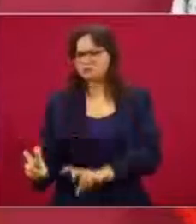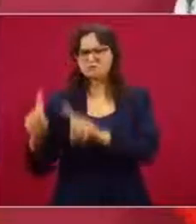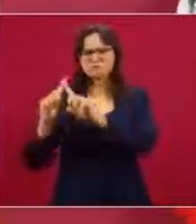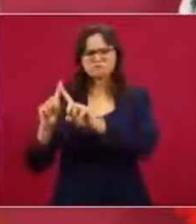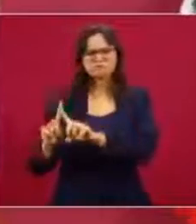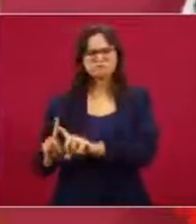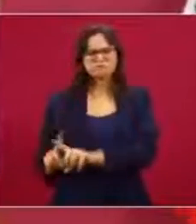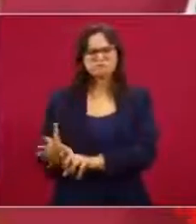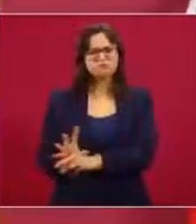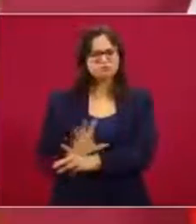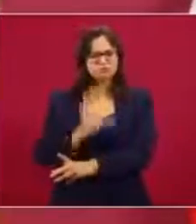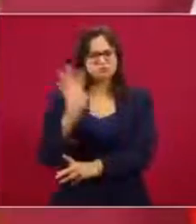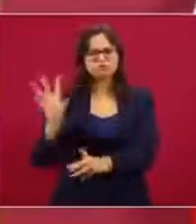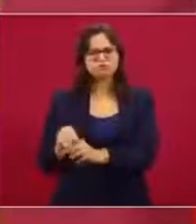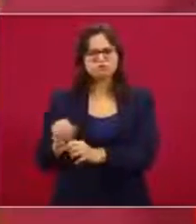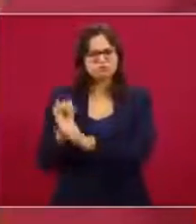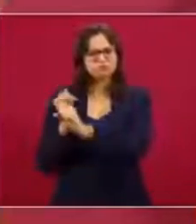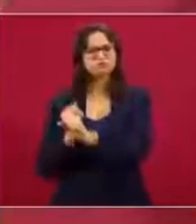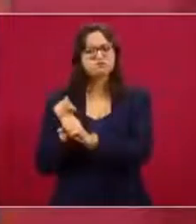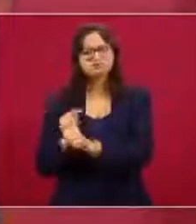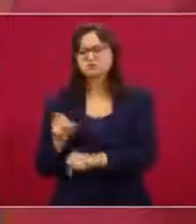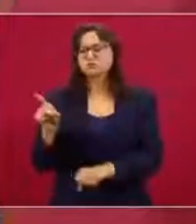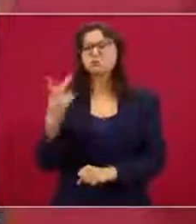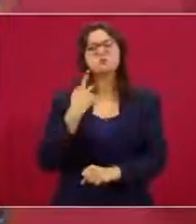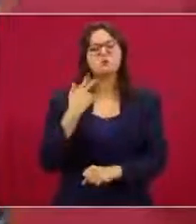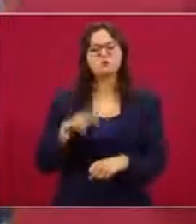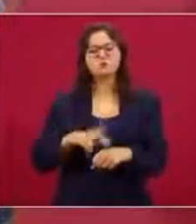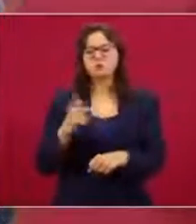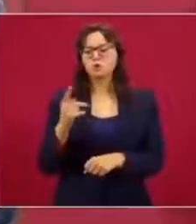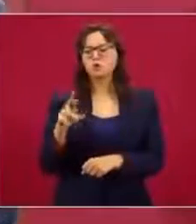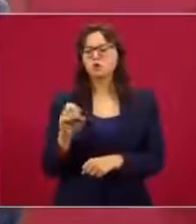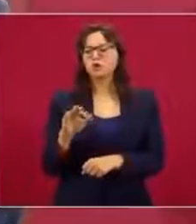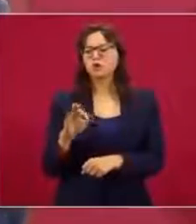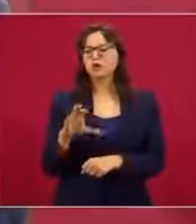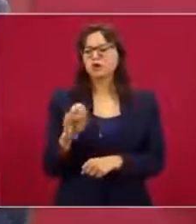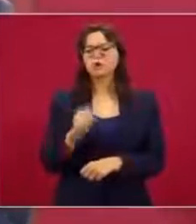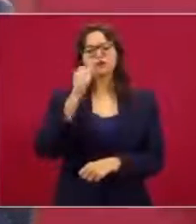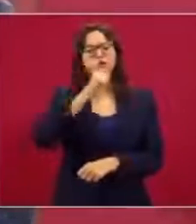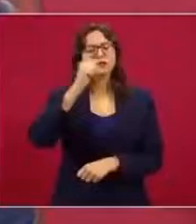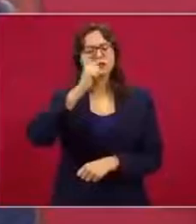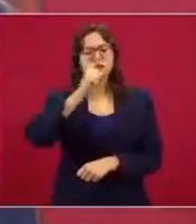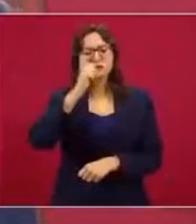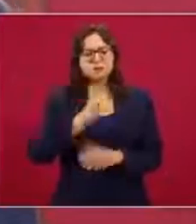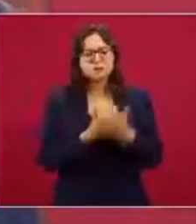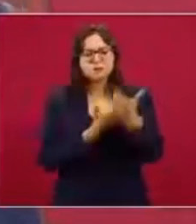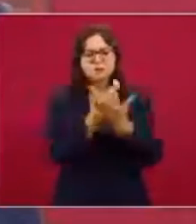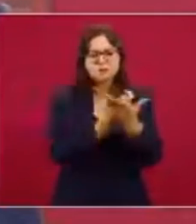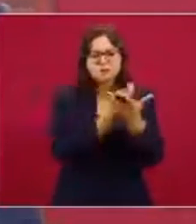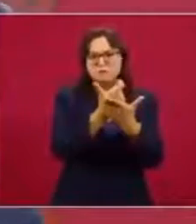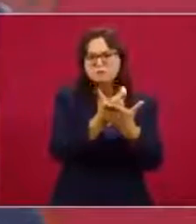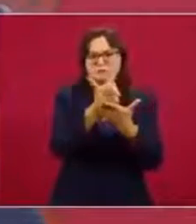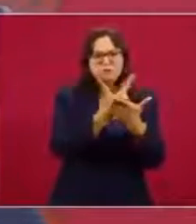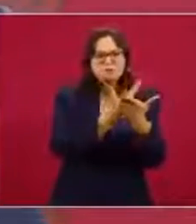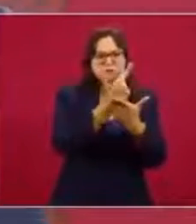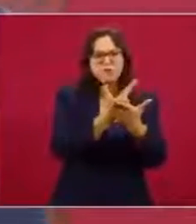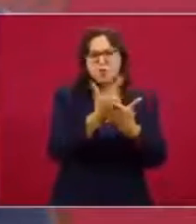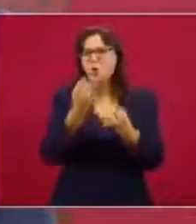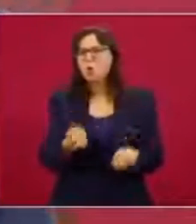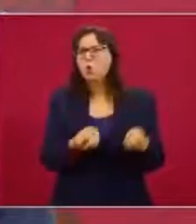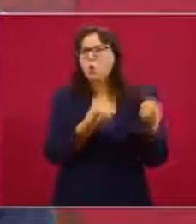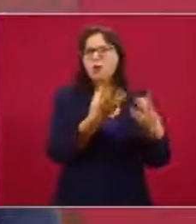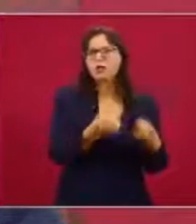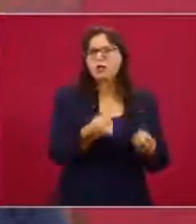lleva a cabo un seguimiento sobre los precios y tiene un sistema de información